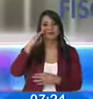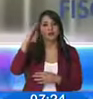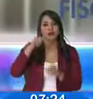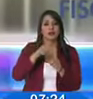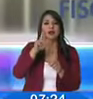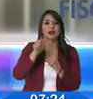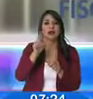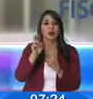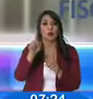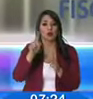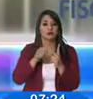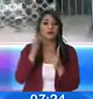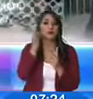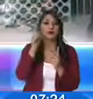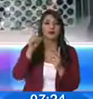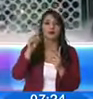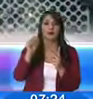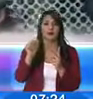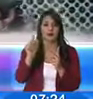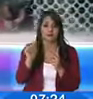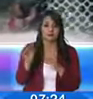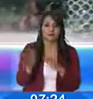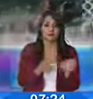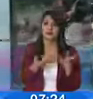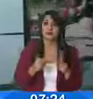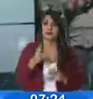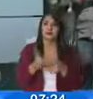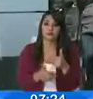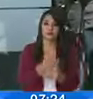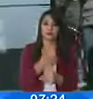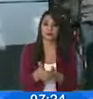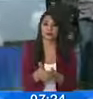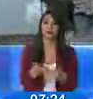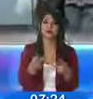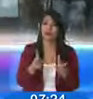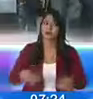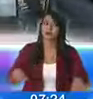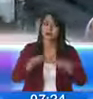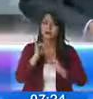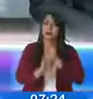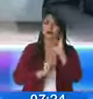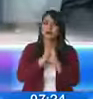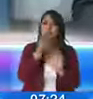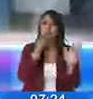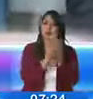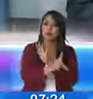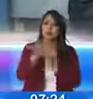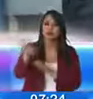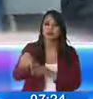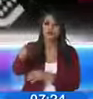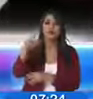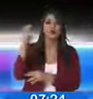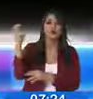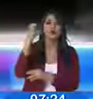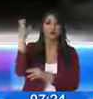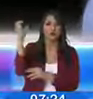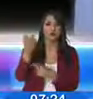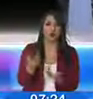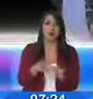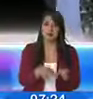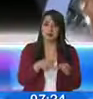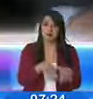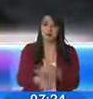Che y Diana F. Además, quiere que el proceso legal traspase fronteras, denunciando al Estado colombiano porque se permitió